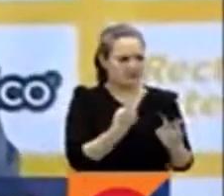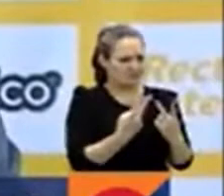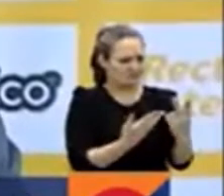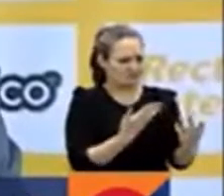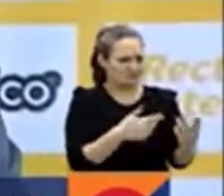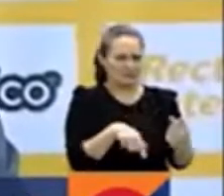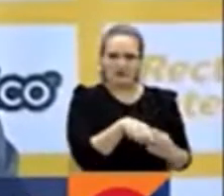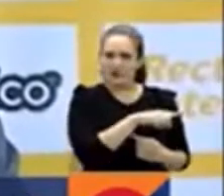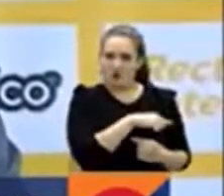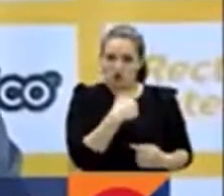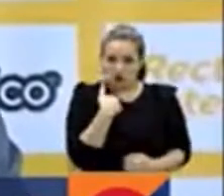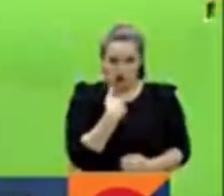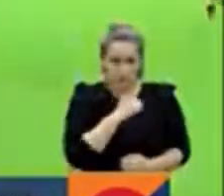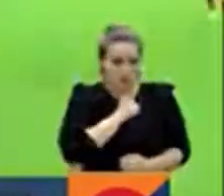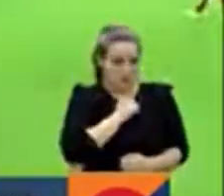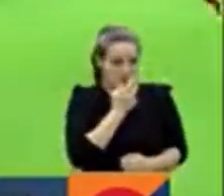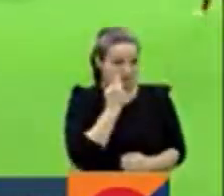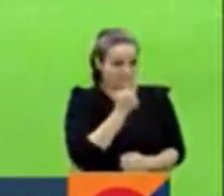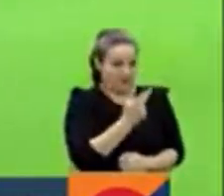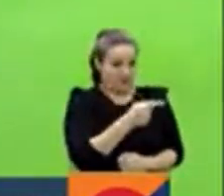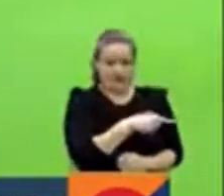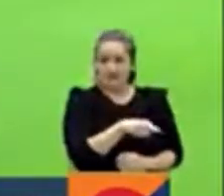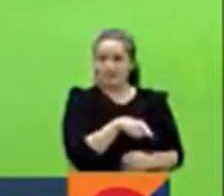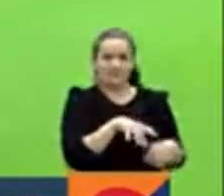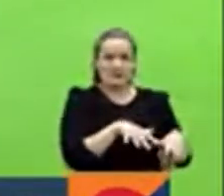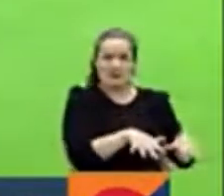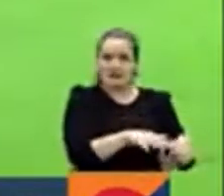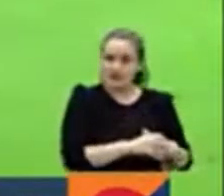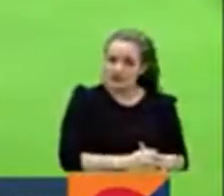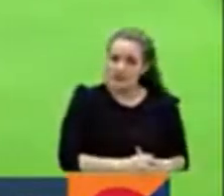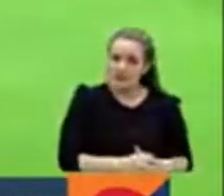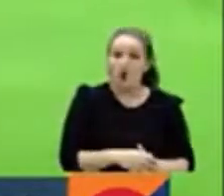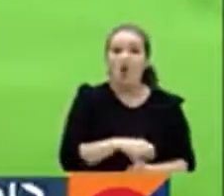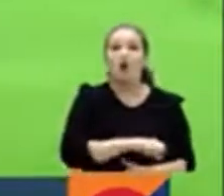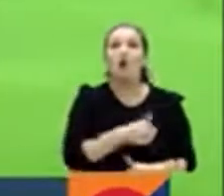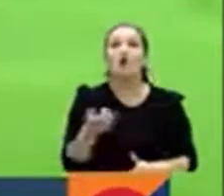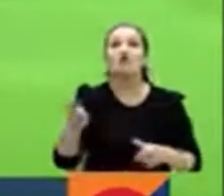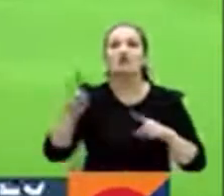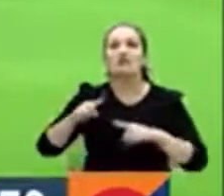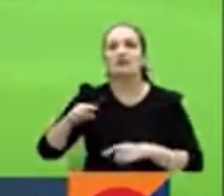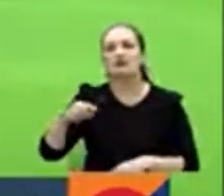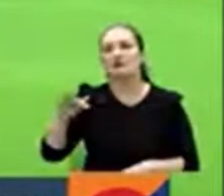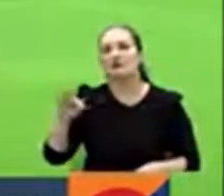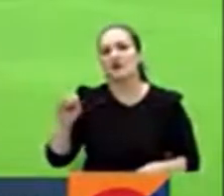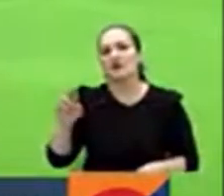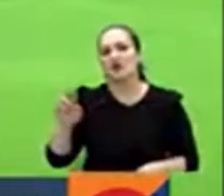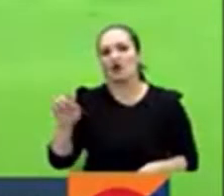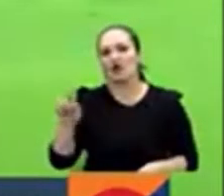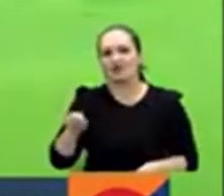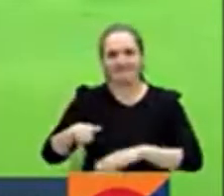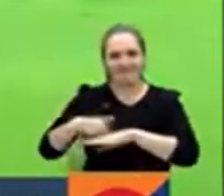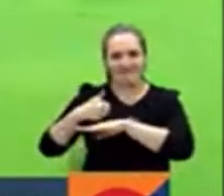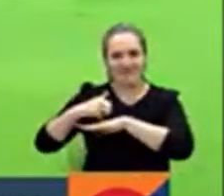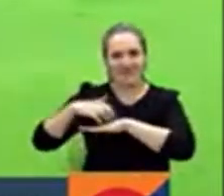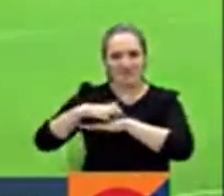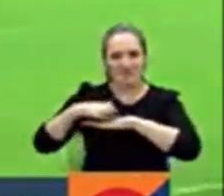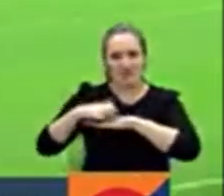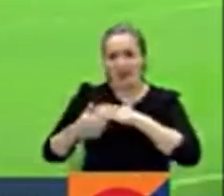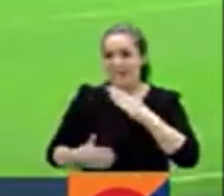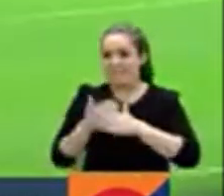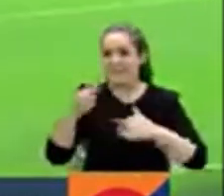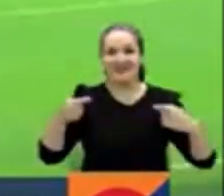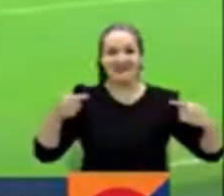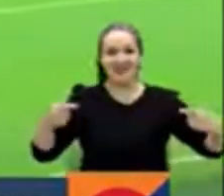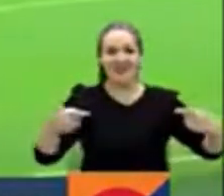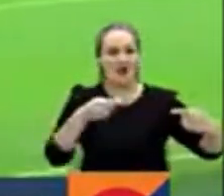lo que observa uno desde la raya. Otro que padece por culpa del fútbol es Hernán Torres. Tolima empezó ganándole a Junior en el Metropolitano, pero